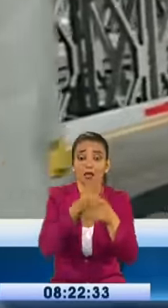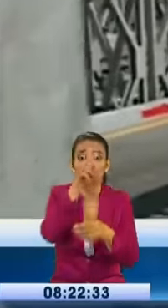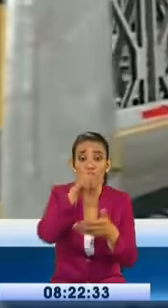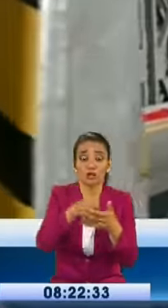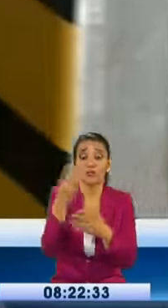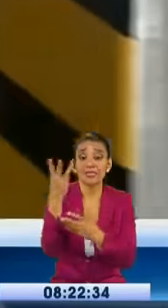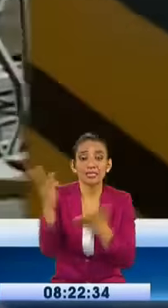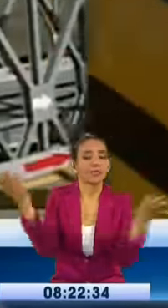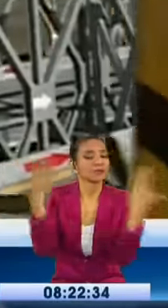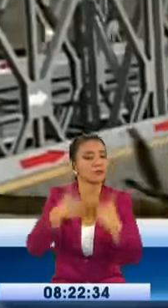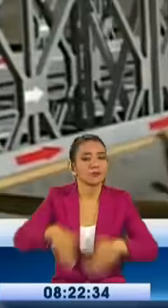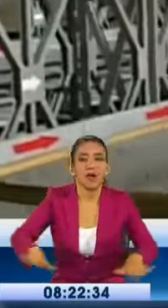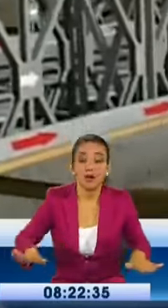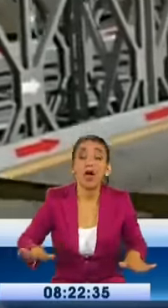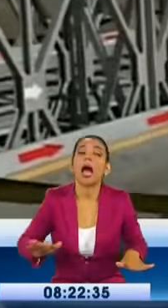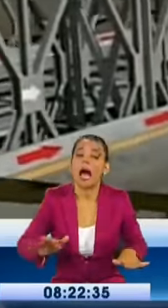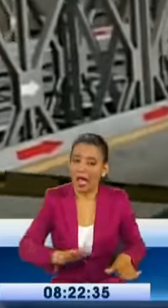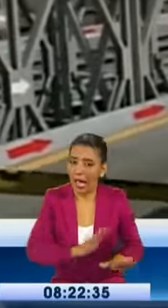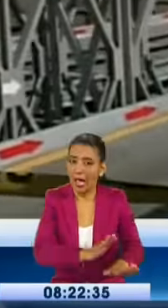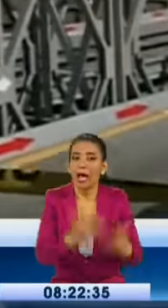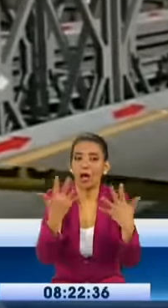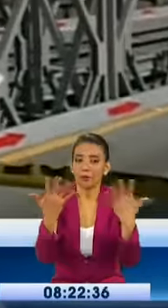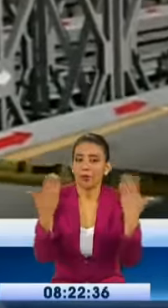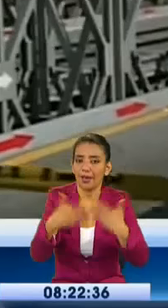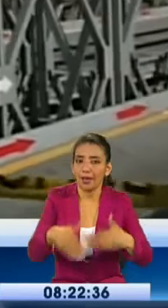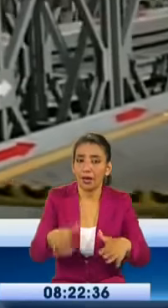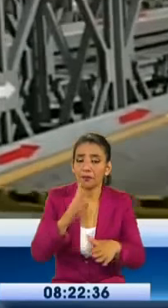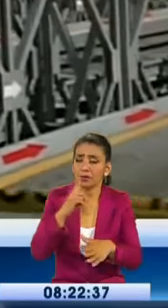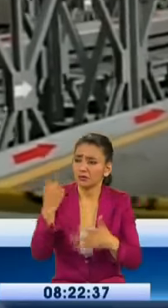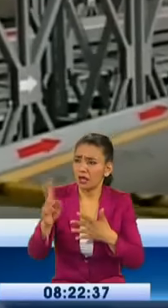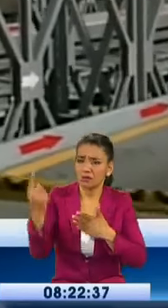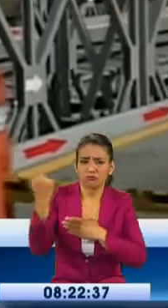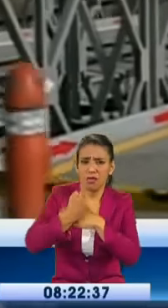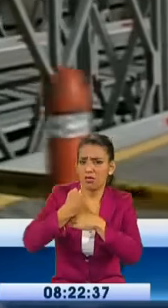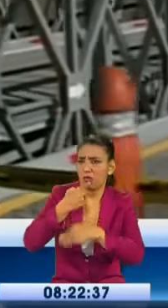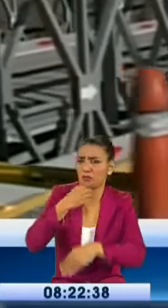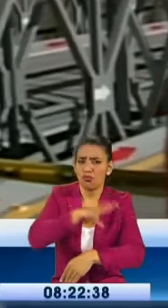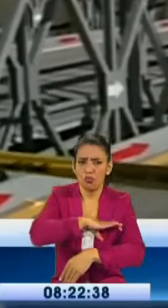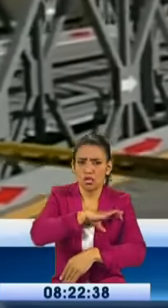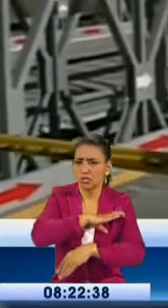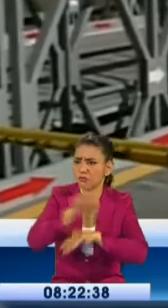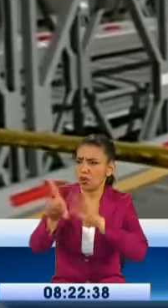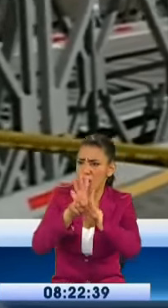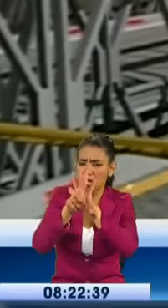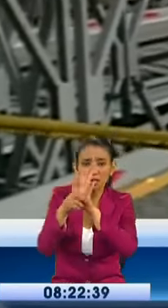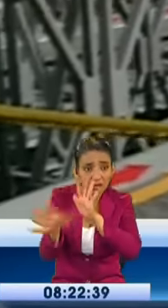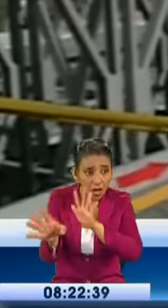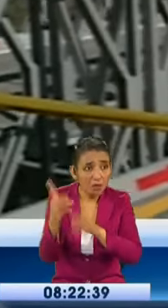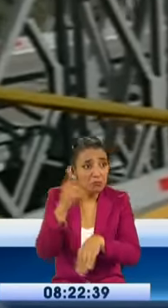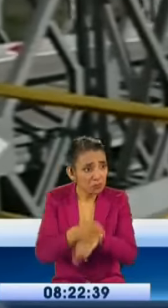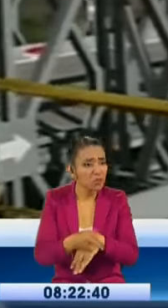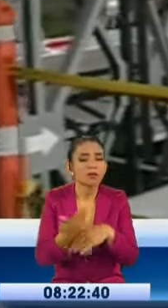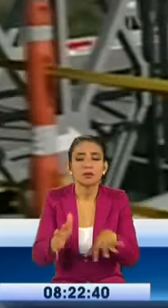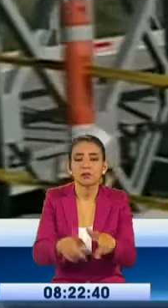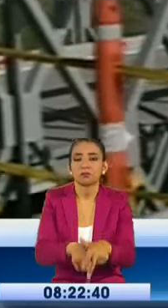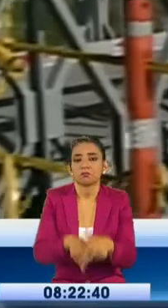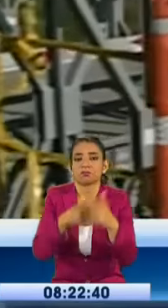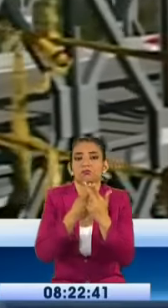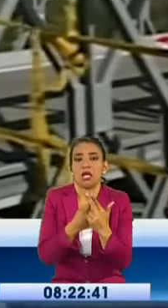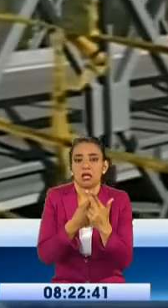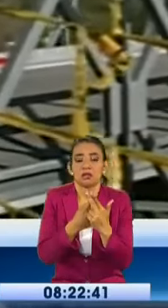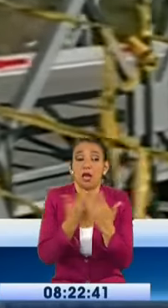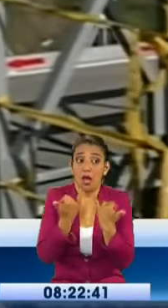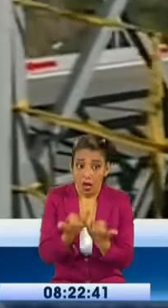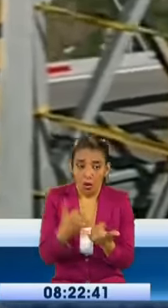escalón 2 terminado. Es una obra que estuvo por ordenanza durante muchos años y ahora la vamos a ejecutar. Estamos en la etapa